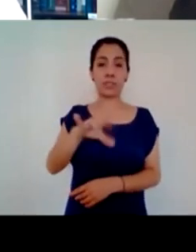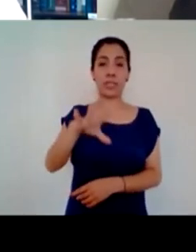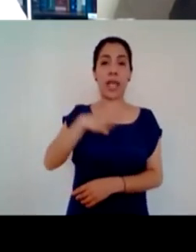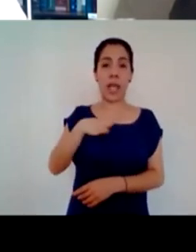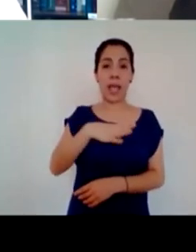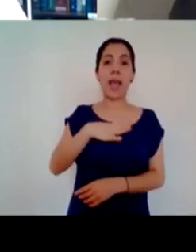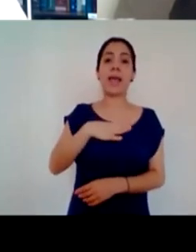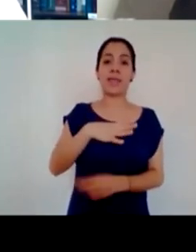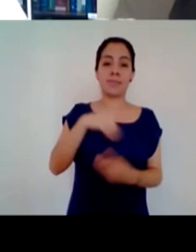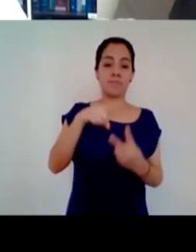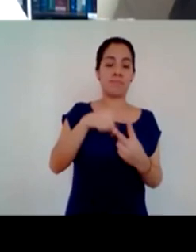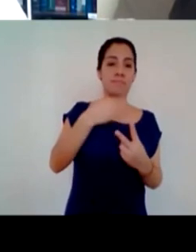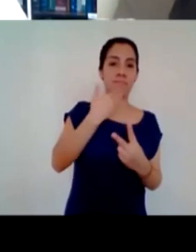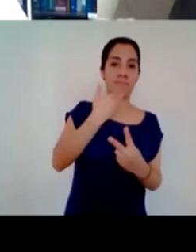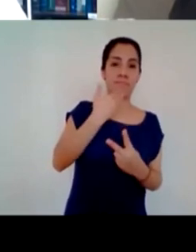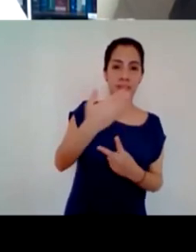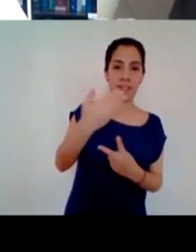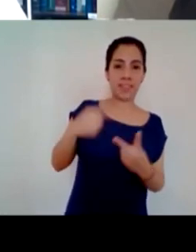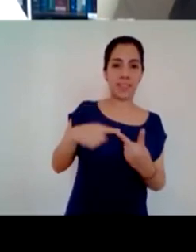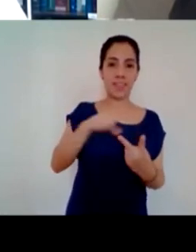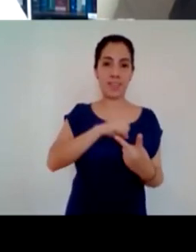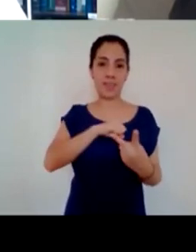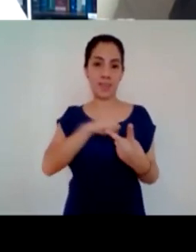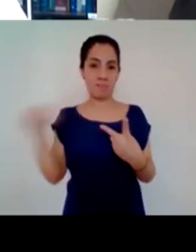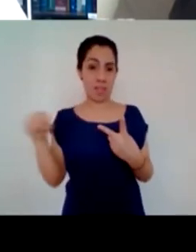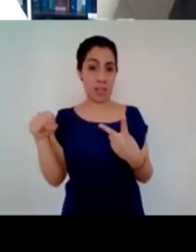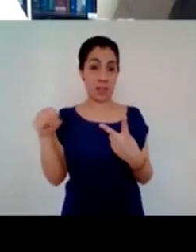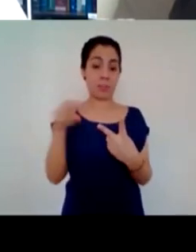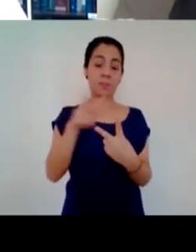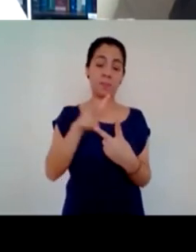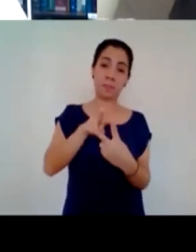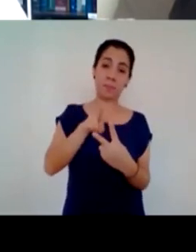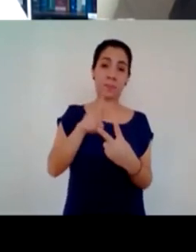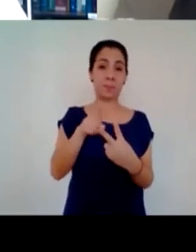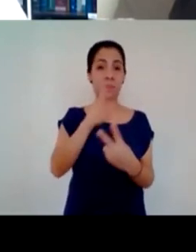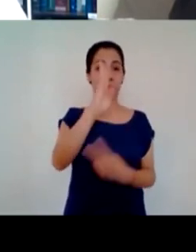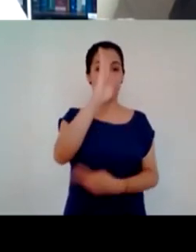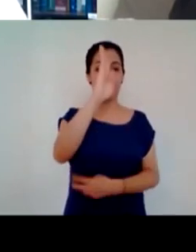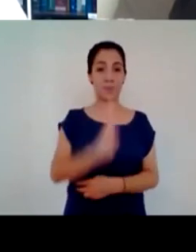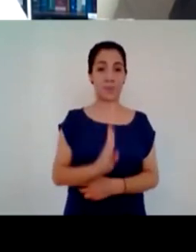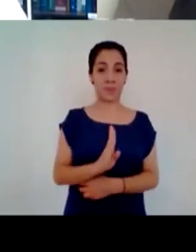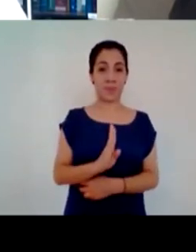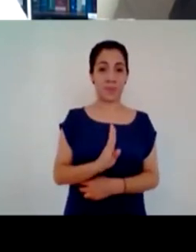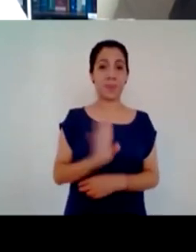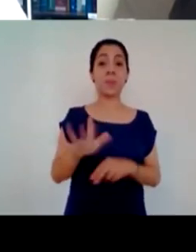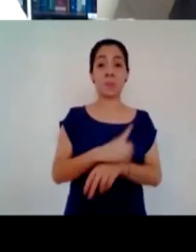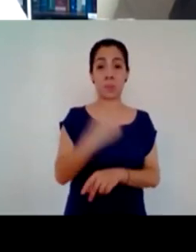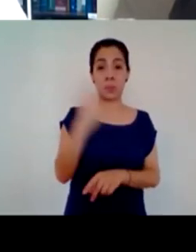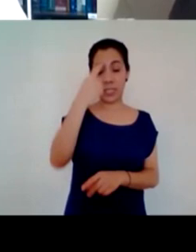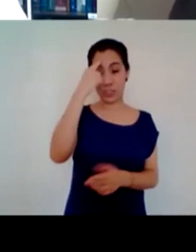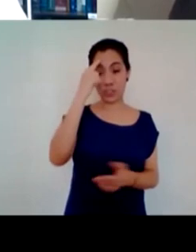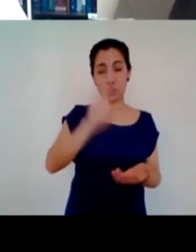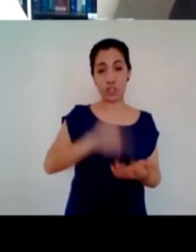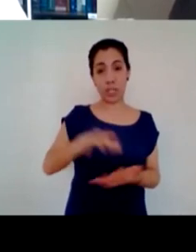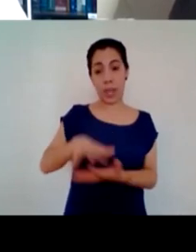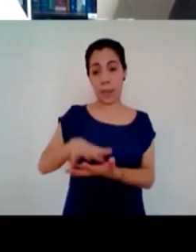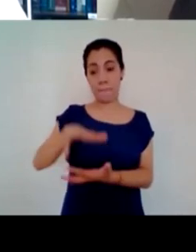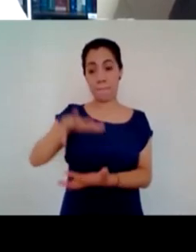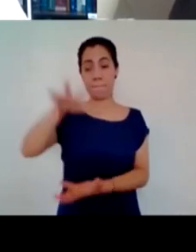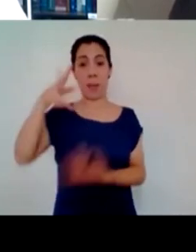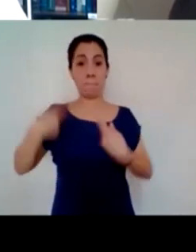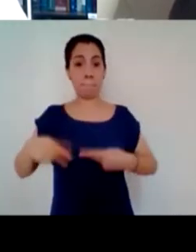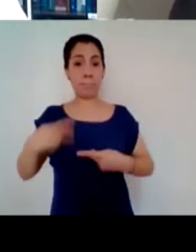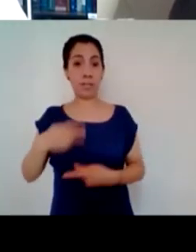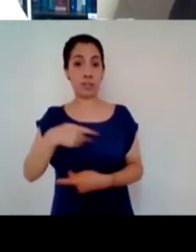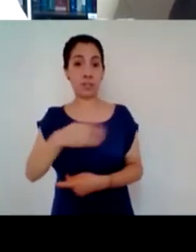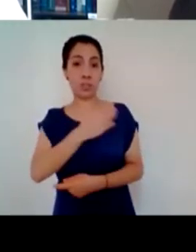y el mal. Y yo, eso es lo que me da esperanza, porque creo que en este país sí somos muchas más las personas que nos ponemos del lado de los buenos y